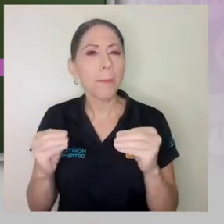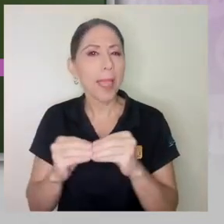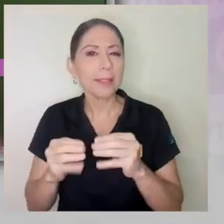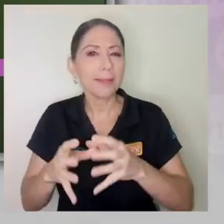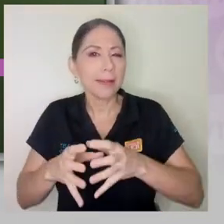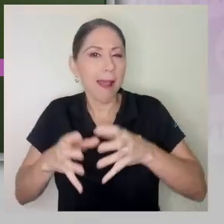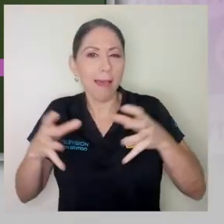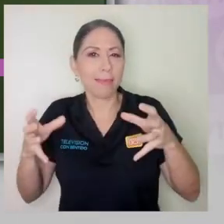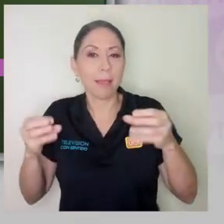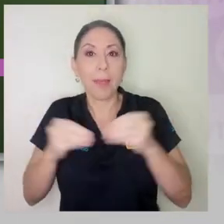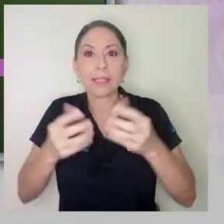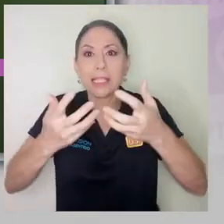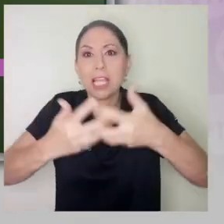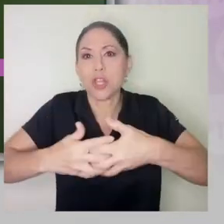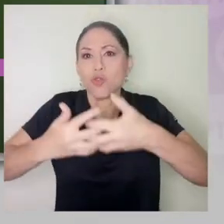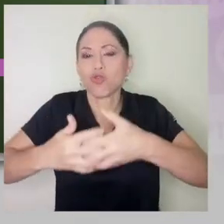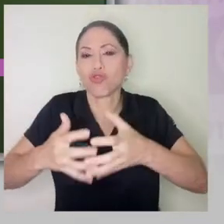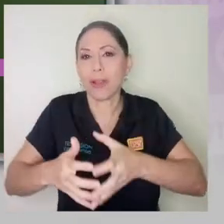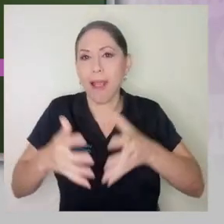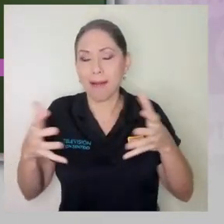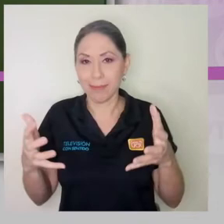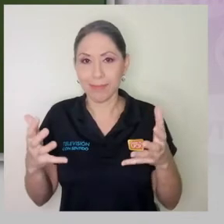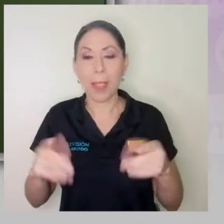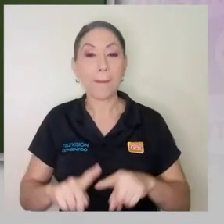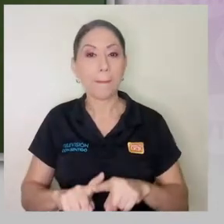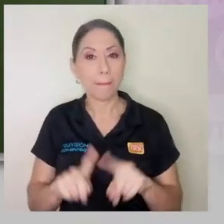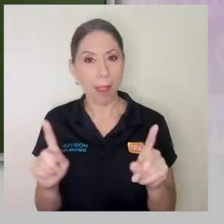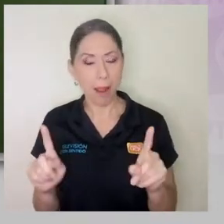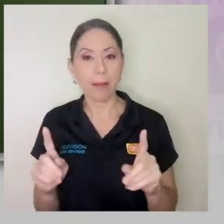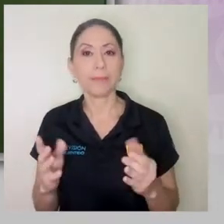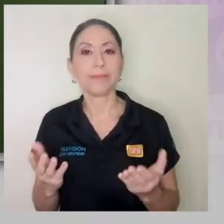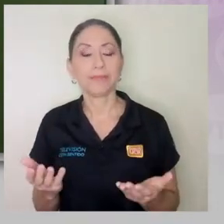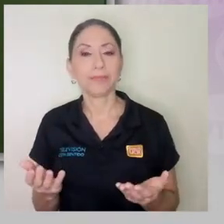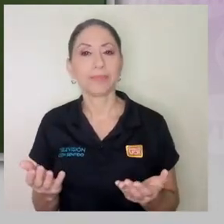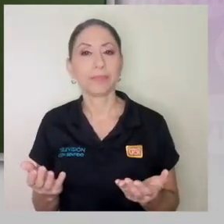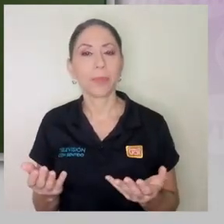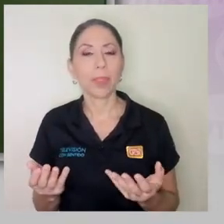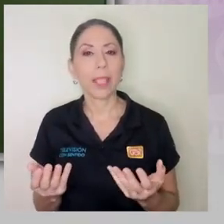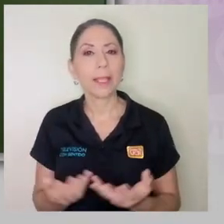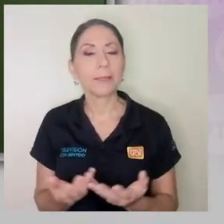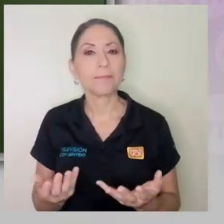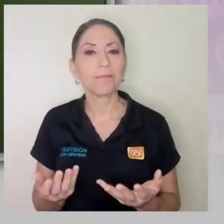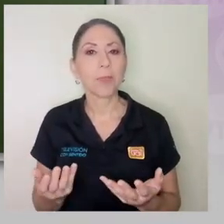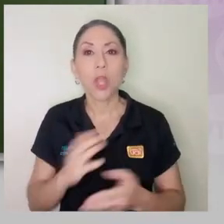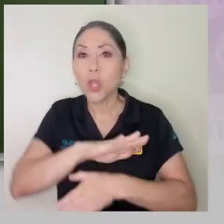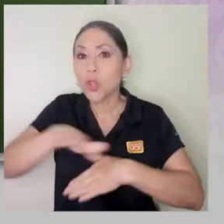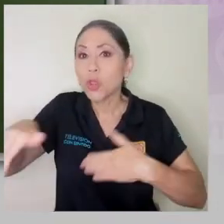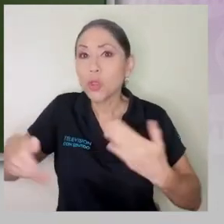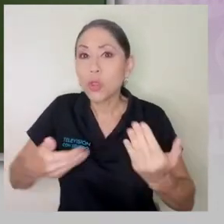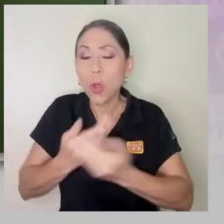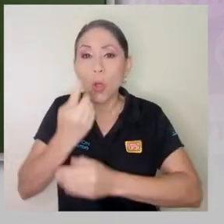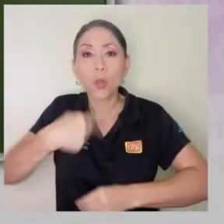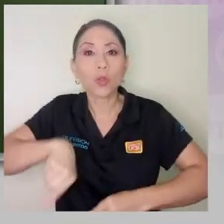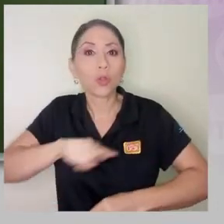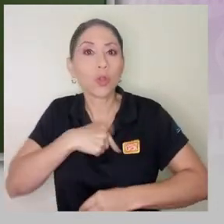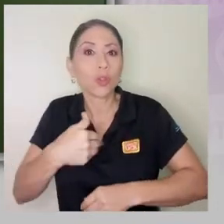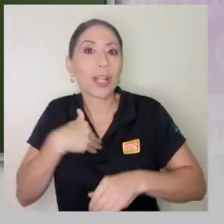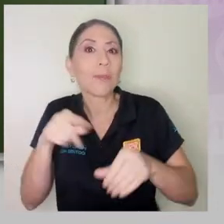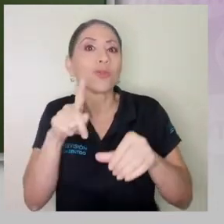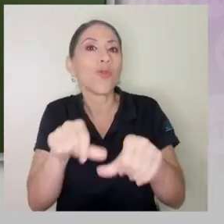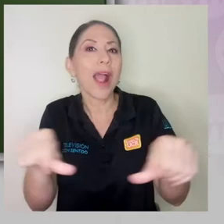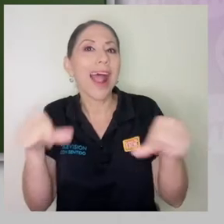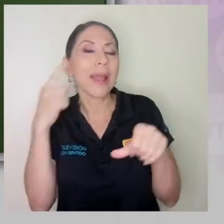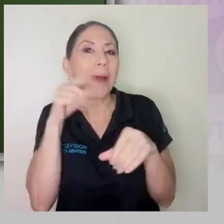más grande, ¿verdad? Más industrial, por decirlo así. Pero, vamos a ver, todos tenemos un área de